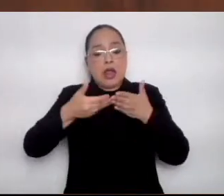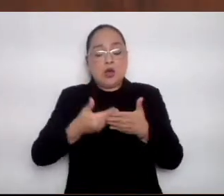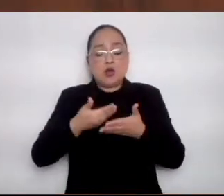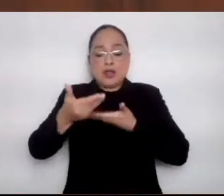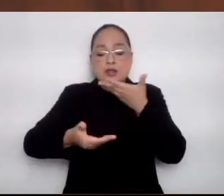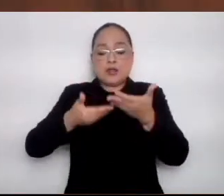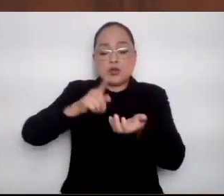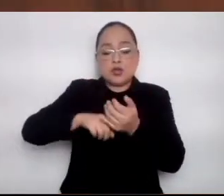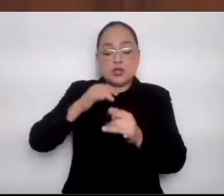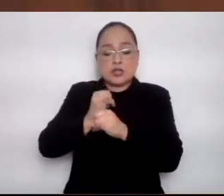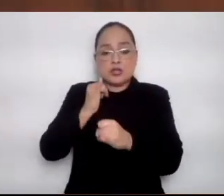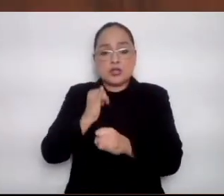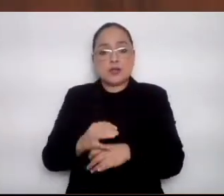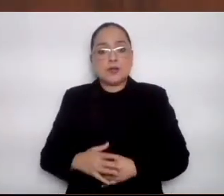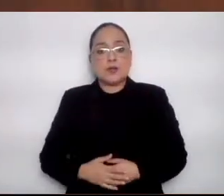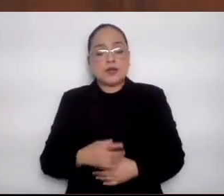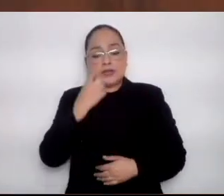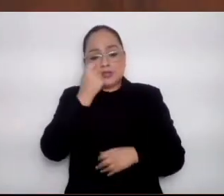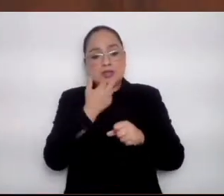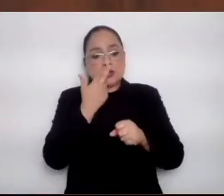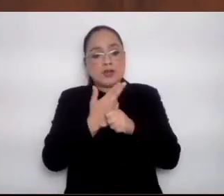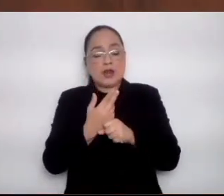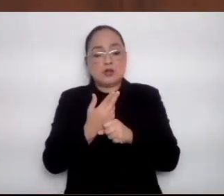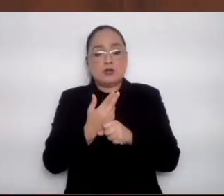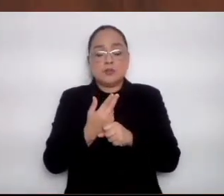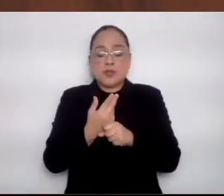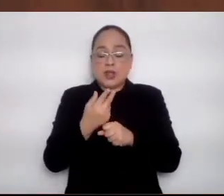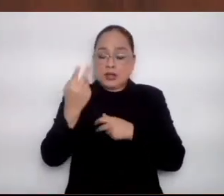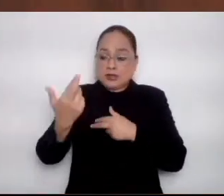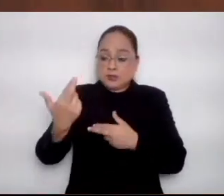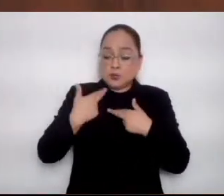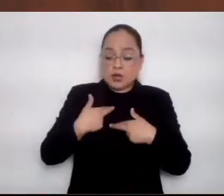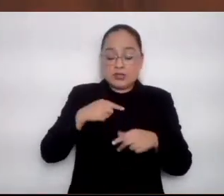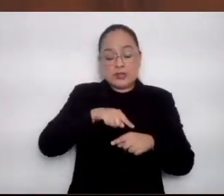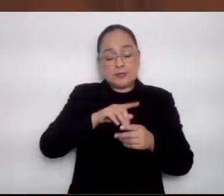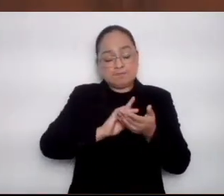Secretario anticipado, gracias por su respuesta. Gracias. Muchas gracias, diputado Enrique.